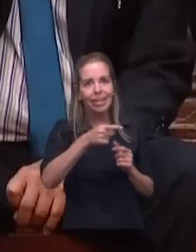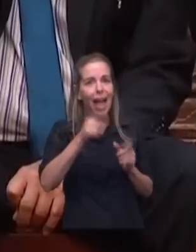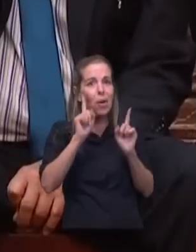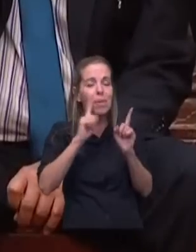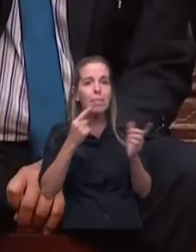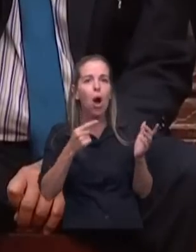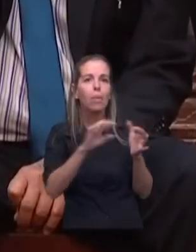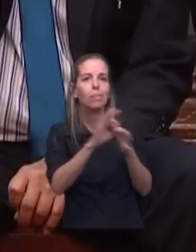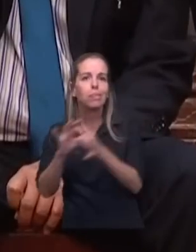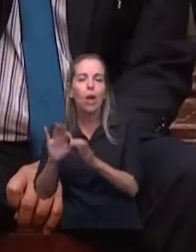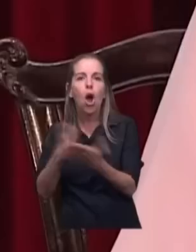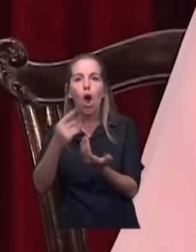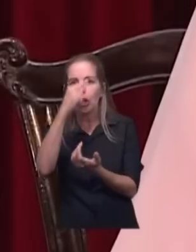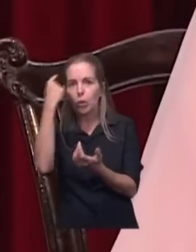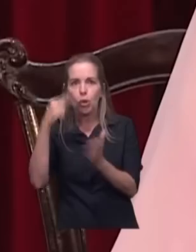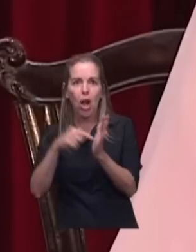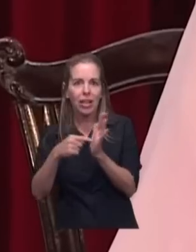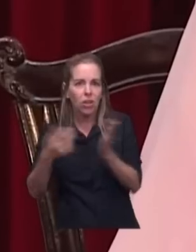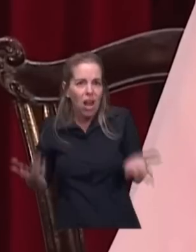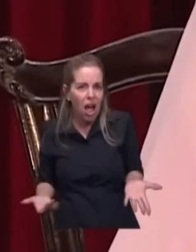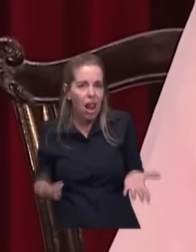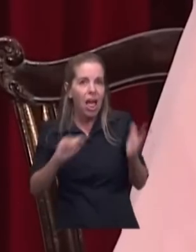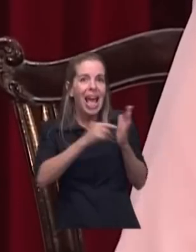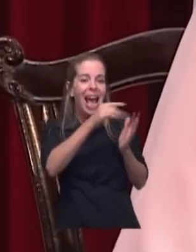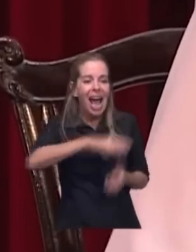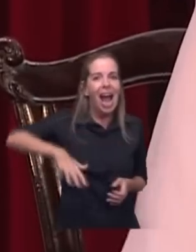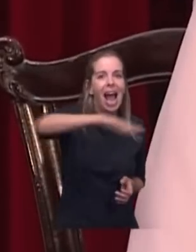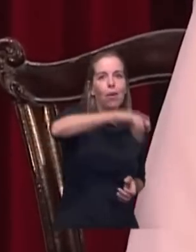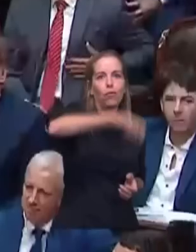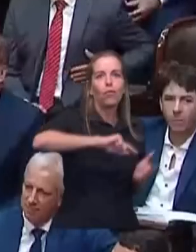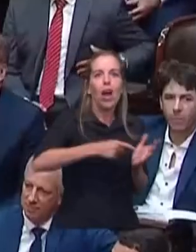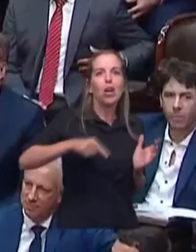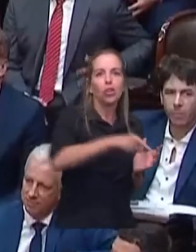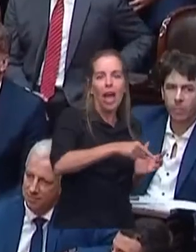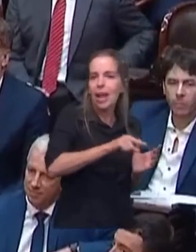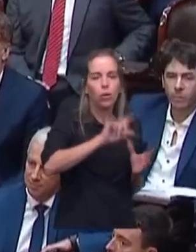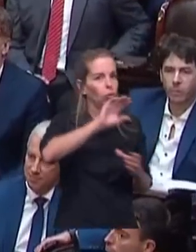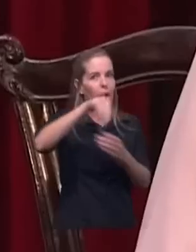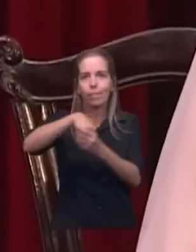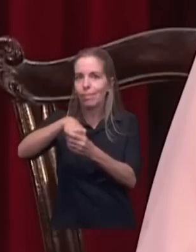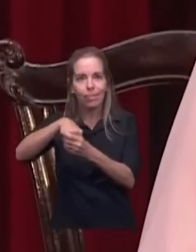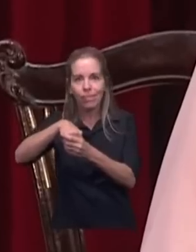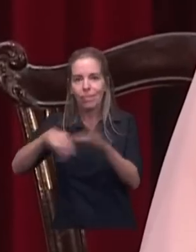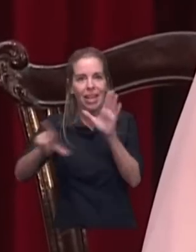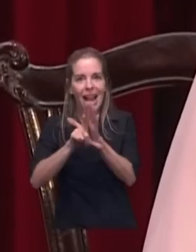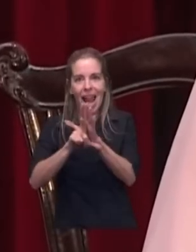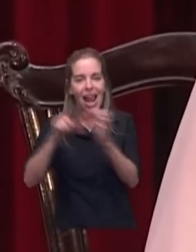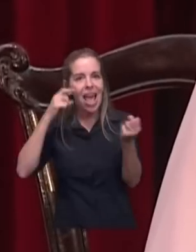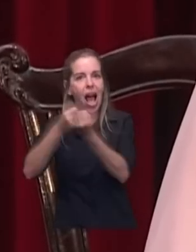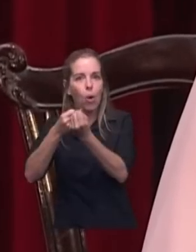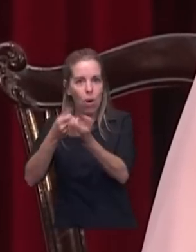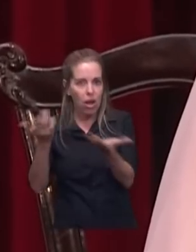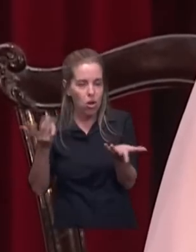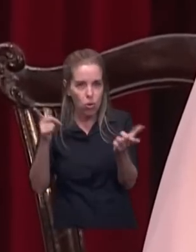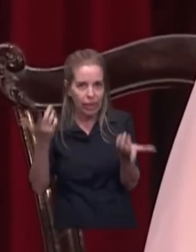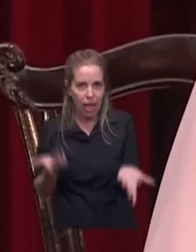la Constitución Nacional. La Ciudad Autónoma de Buenos Aires no forma parte de esa ley convenio.